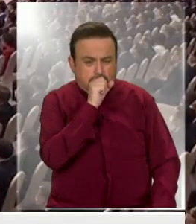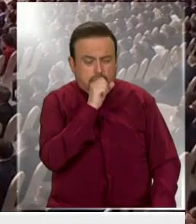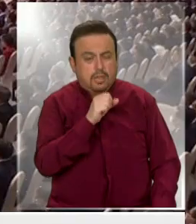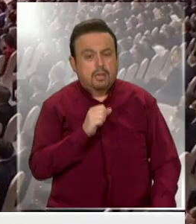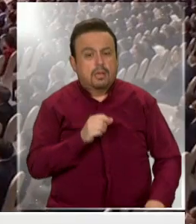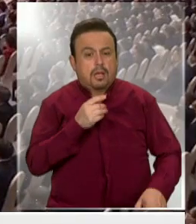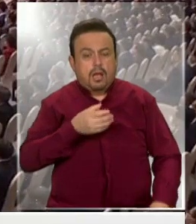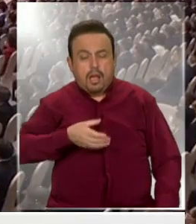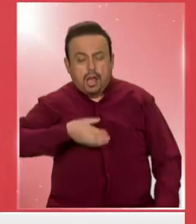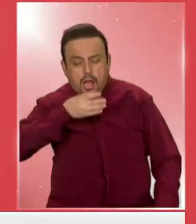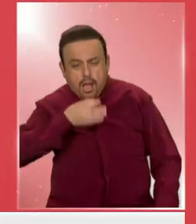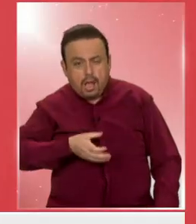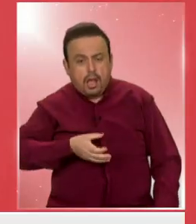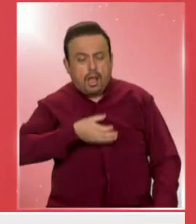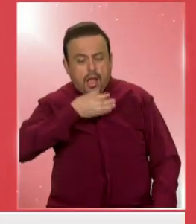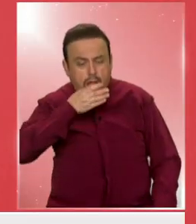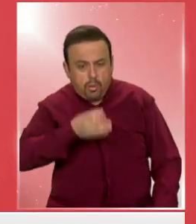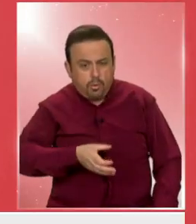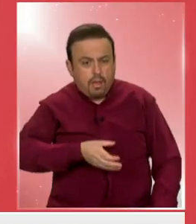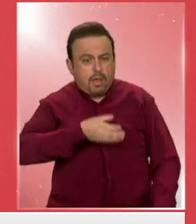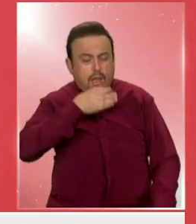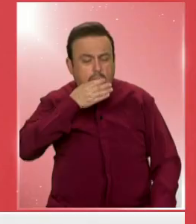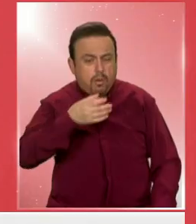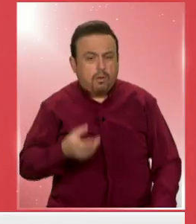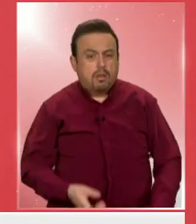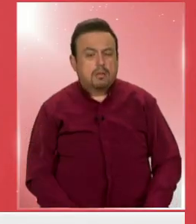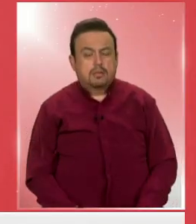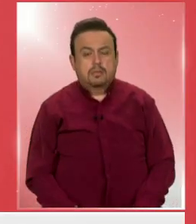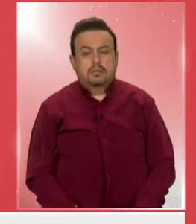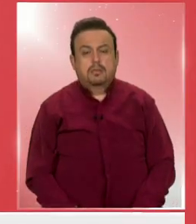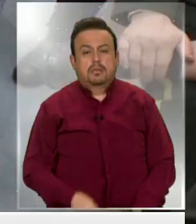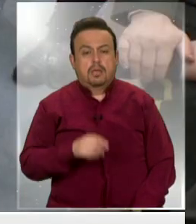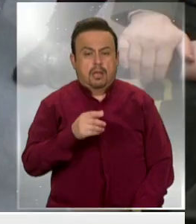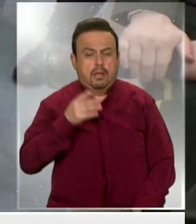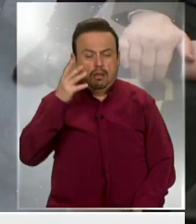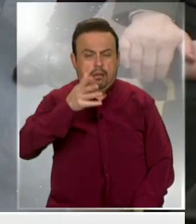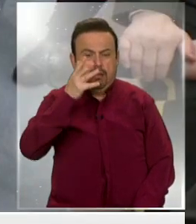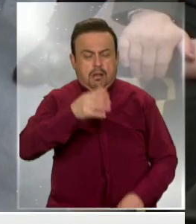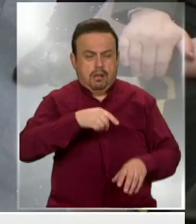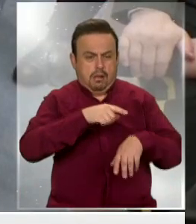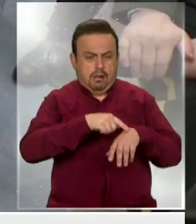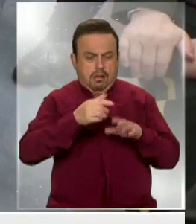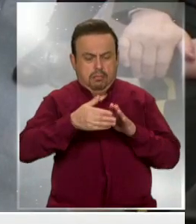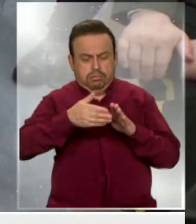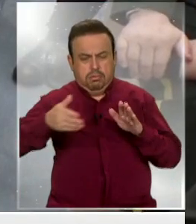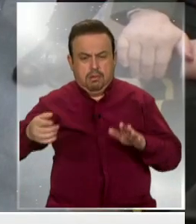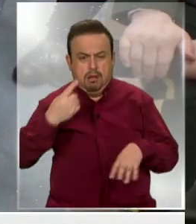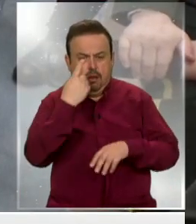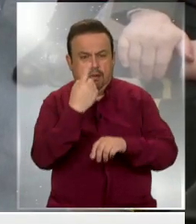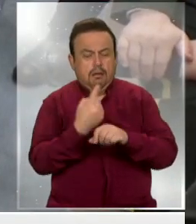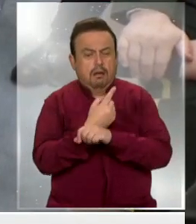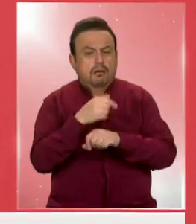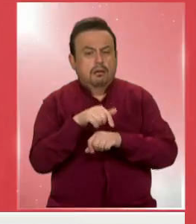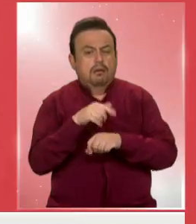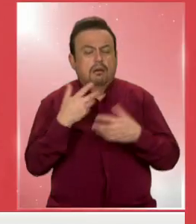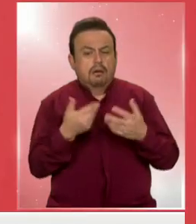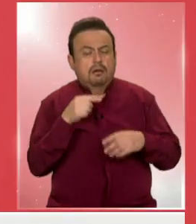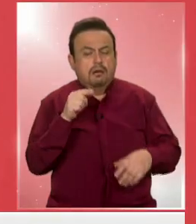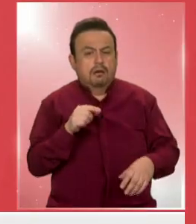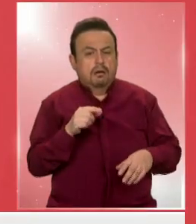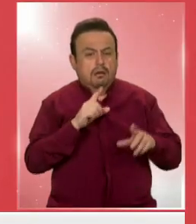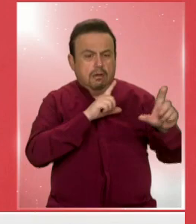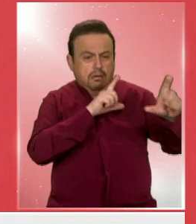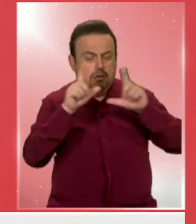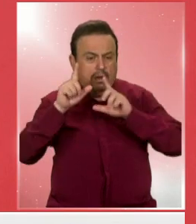obligaban a beber una y otra vez agua en muchas ocasiones en un discurso que se extendió porque hace una hora cuando esto ocurría de inmediato la